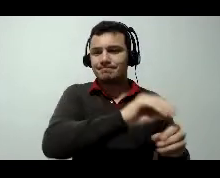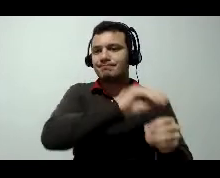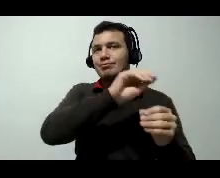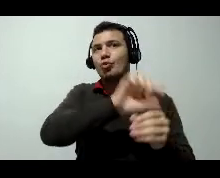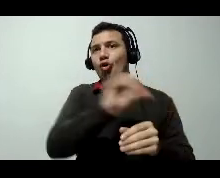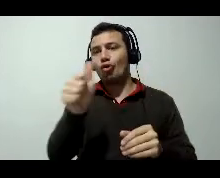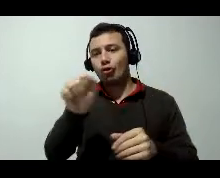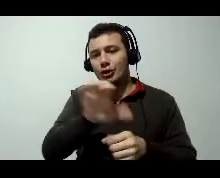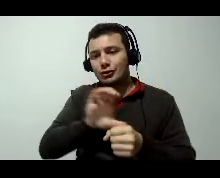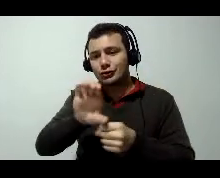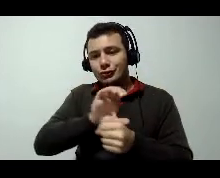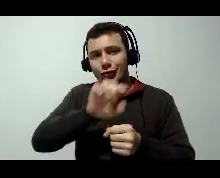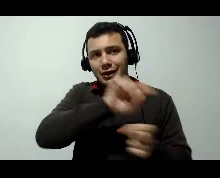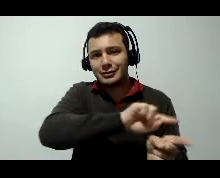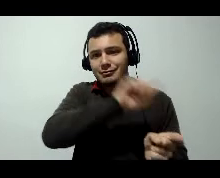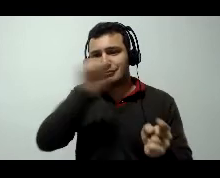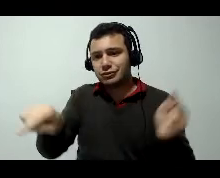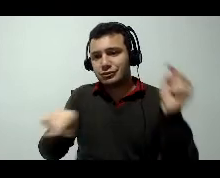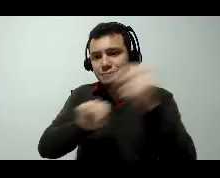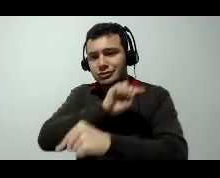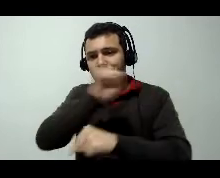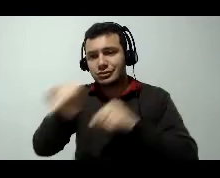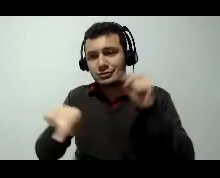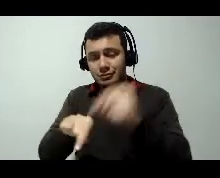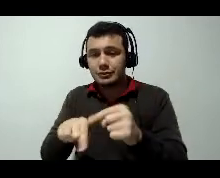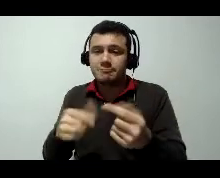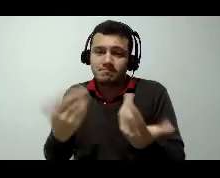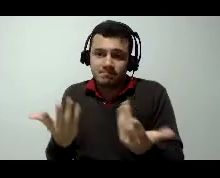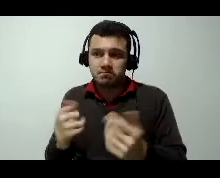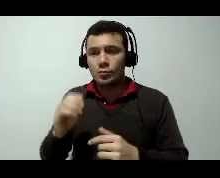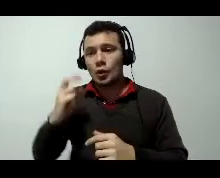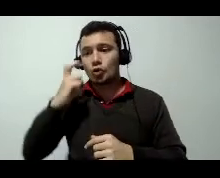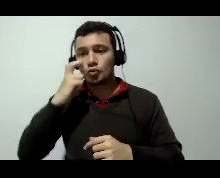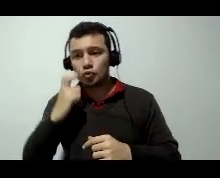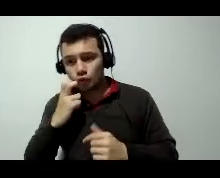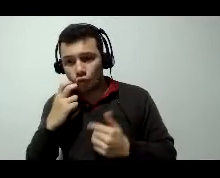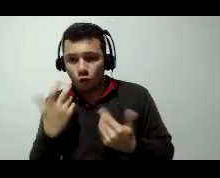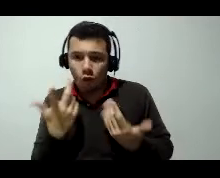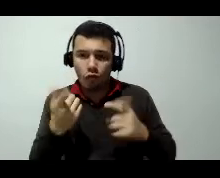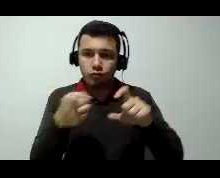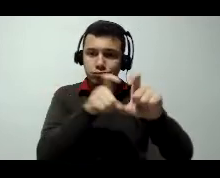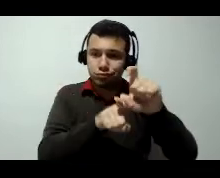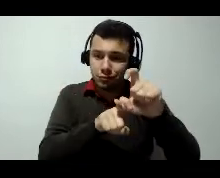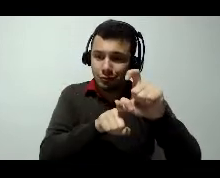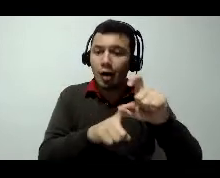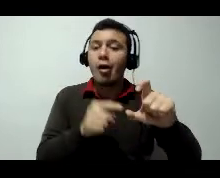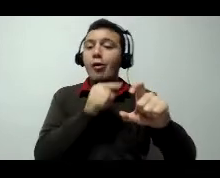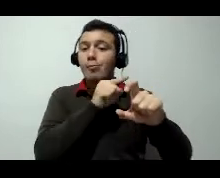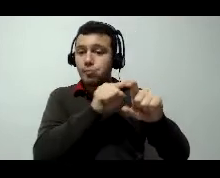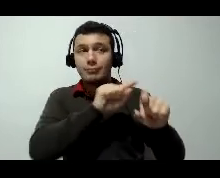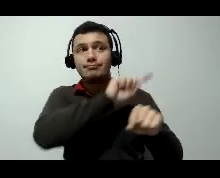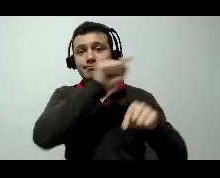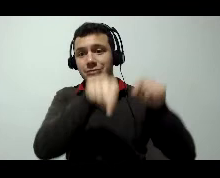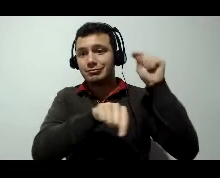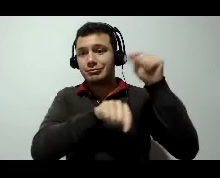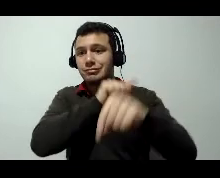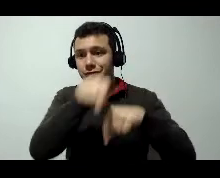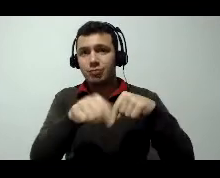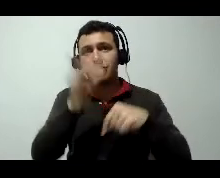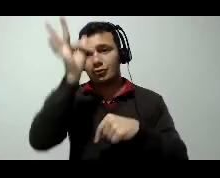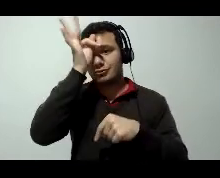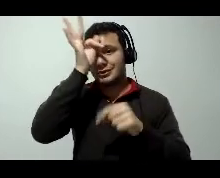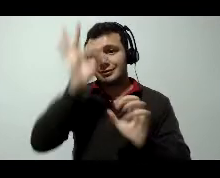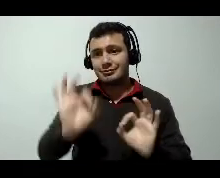con otras ciudades. Entonces yo voy a tener que empezar de una u otra manera a jugar con algunas de las